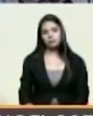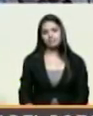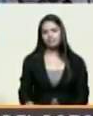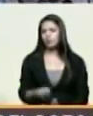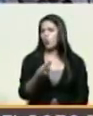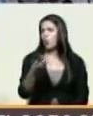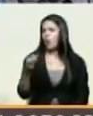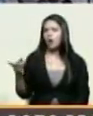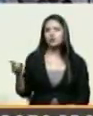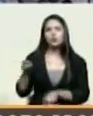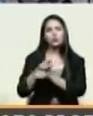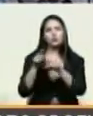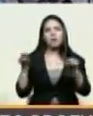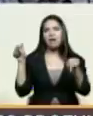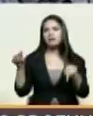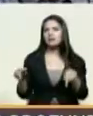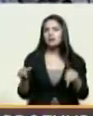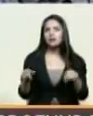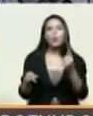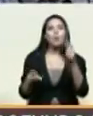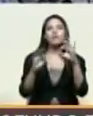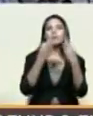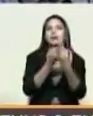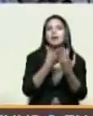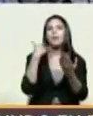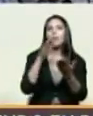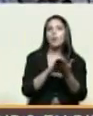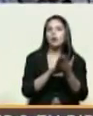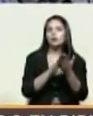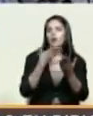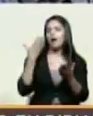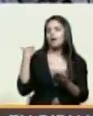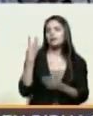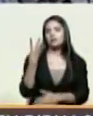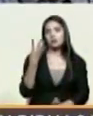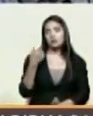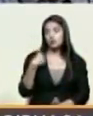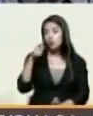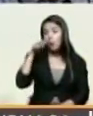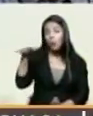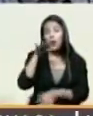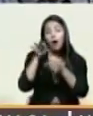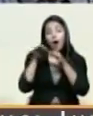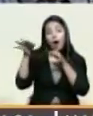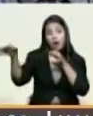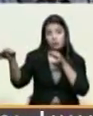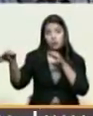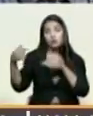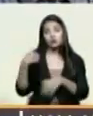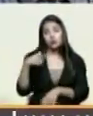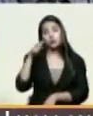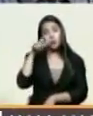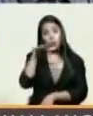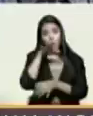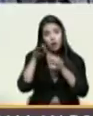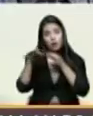¿Cuántos de ustedes están aquí que no tienen un familiar que fue asesinado en la Cuarta República? Yo era de un pueblo, o soy de un pueblo, pues.